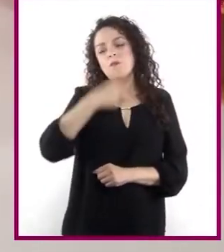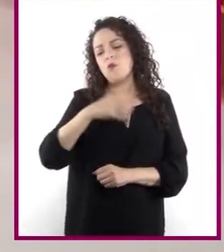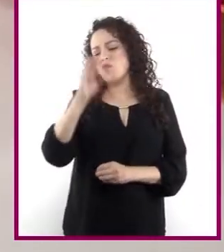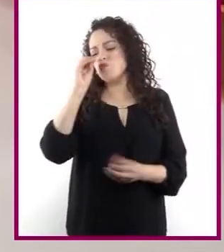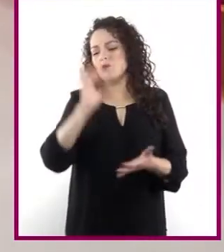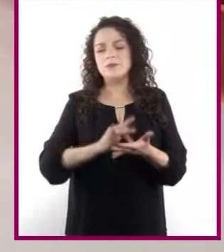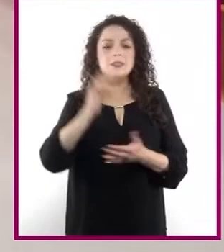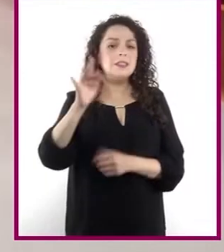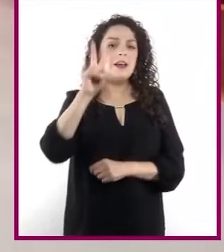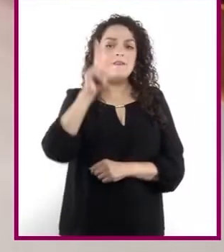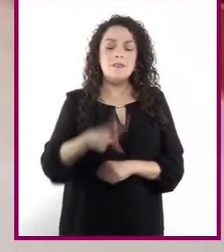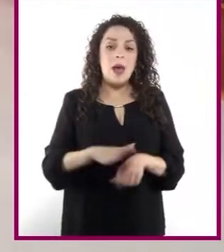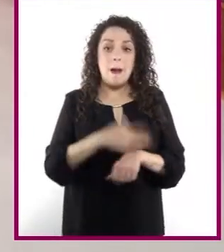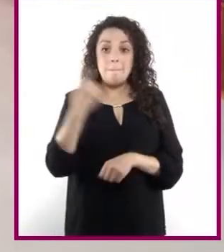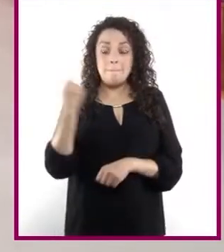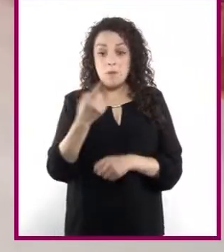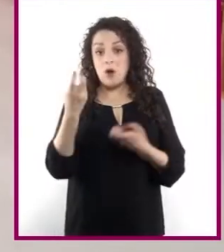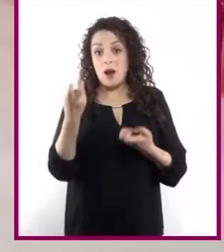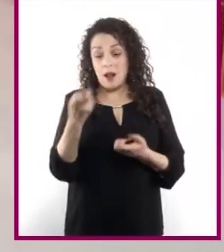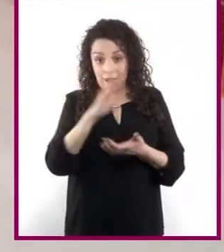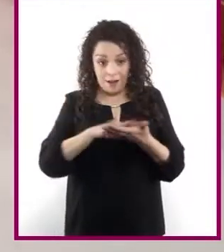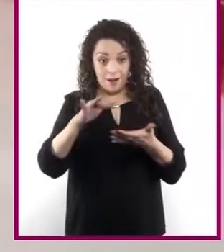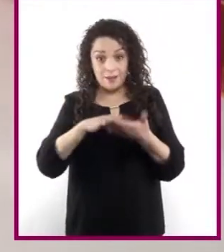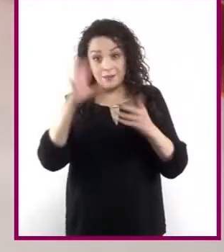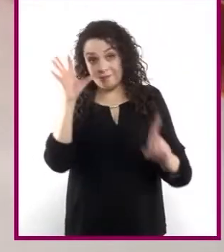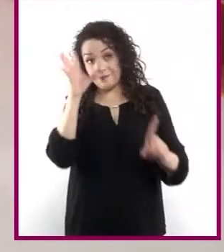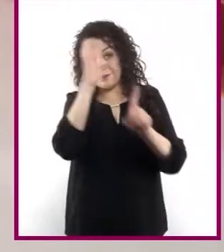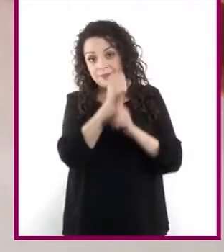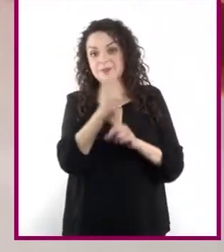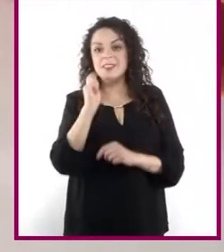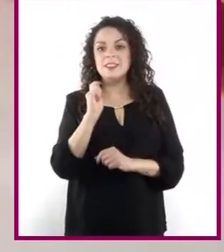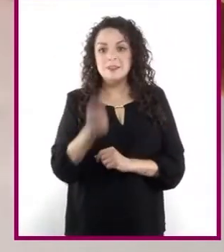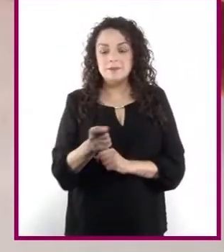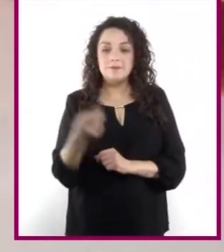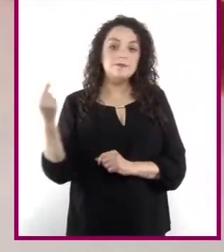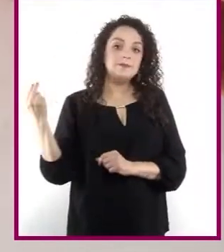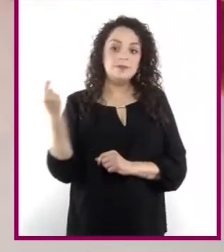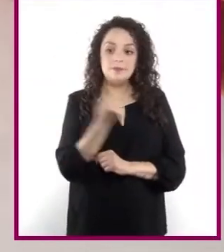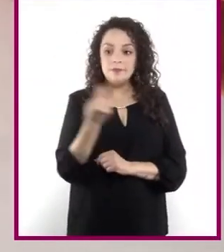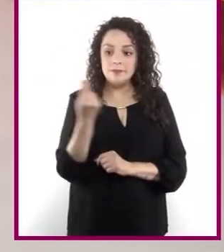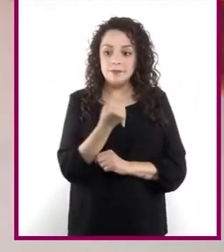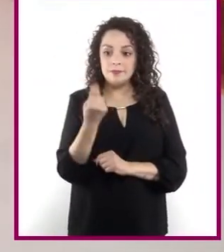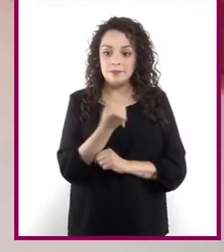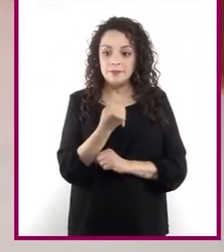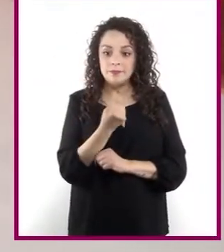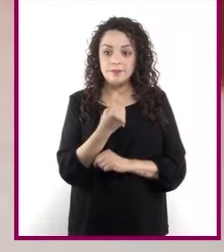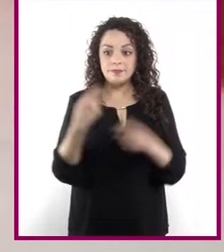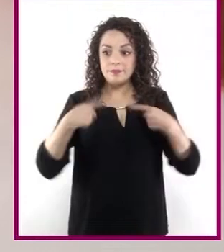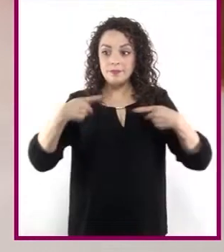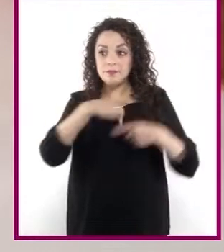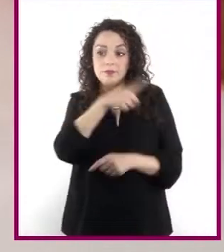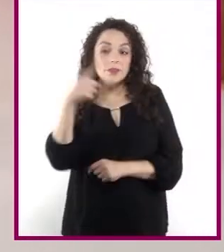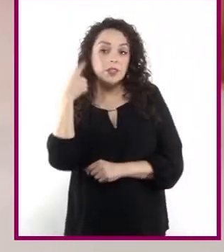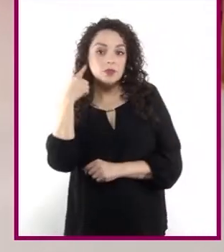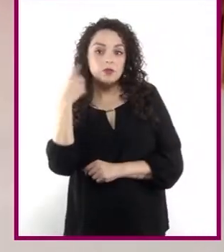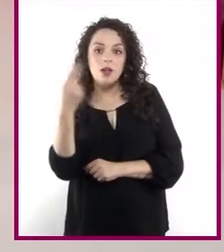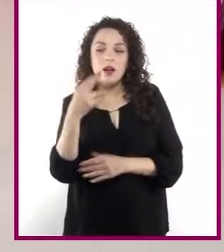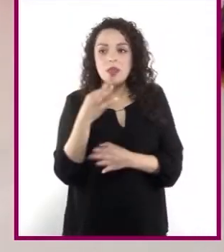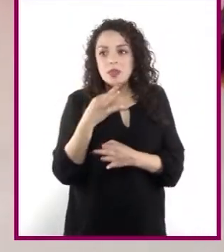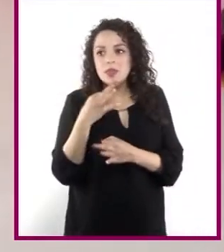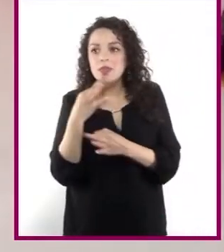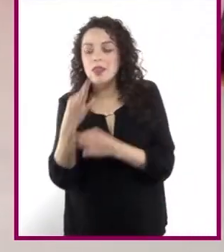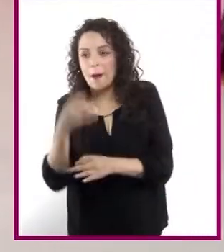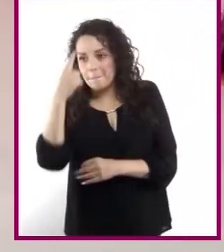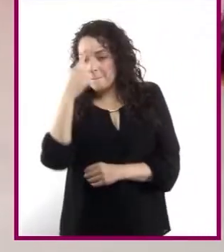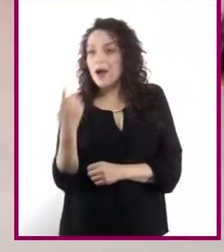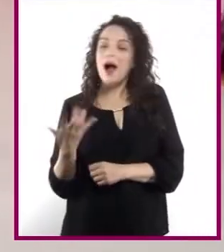conmigo, pues el objetivo de la lectura en voz alta consiste en atrapar e impactar a quien escucha, permitiendo disfrutar de la